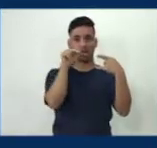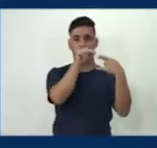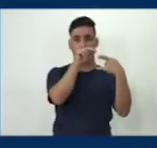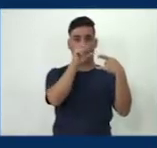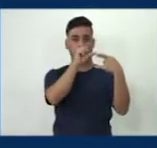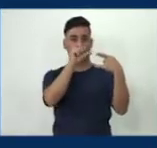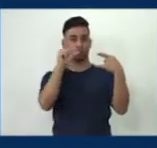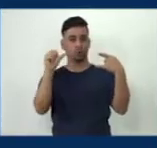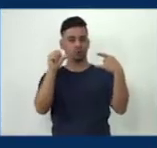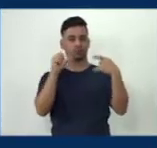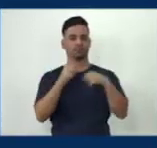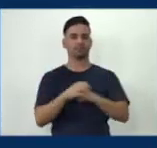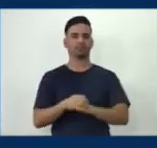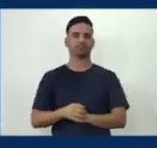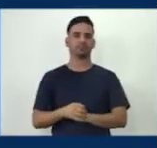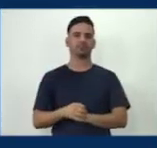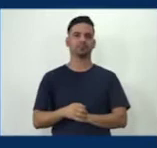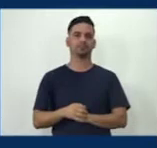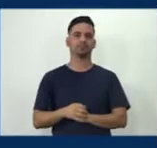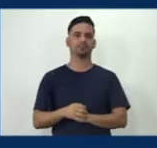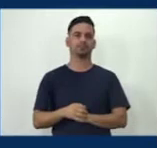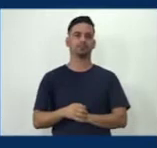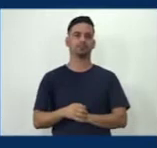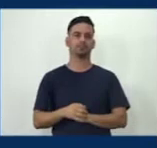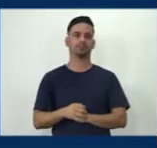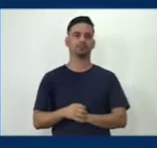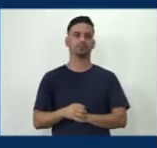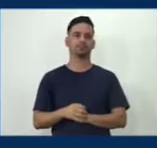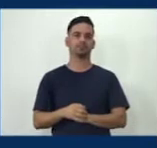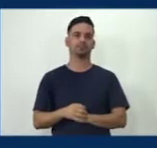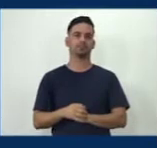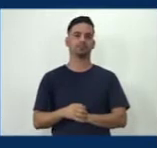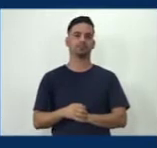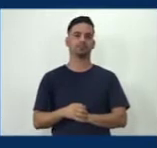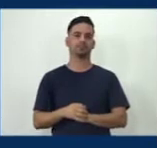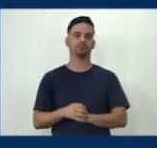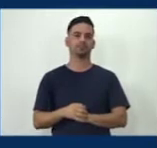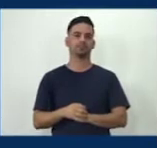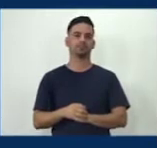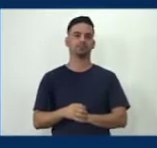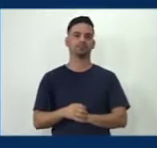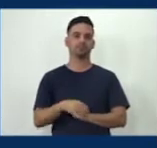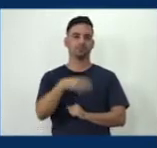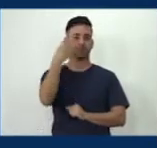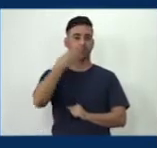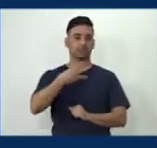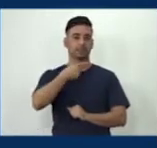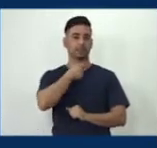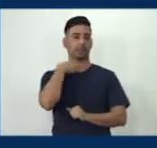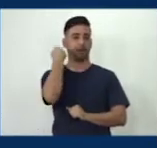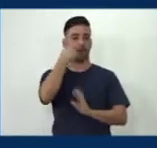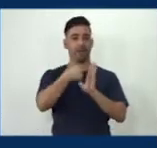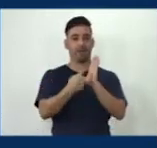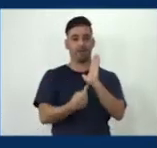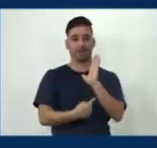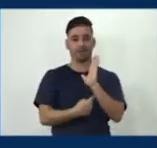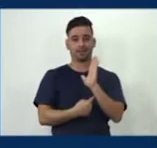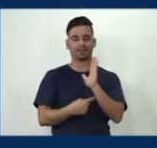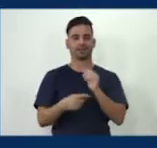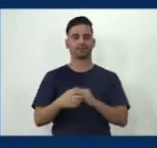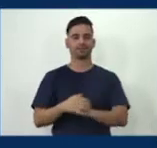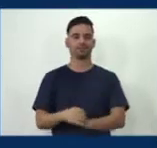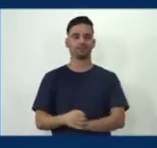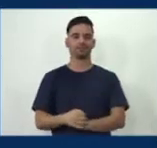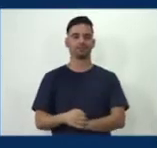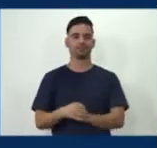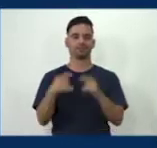sur, una aguja magnética, donde también representa sus polos magnéticos, el norte y el sur, y tenemos un imán en forma de herradura